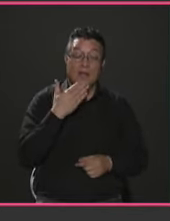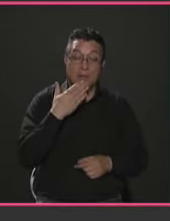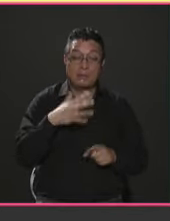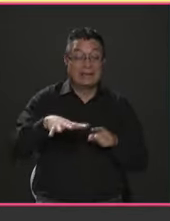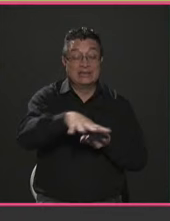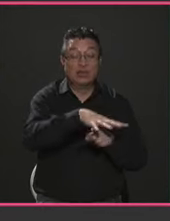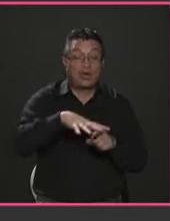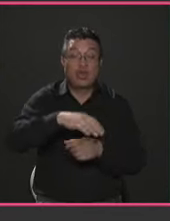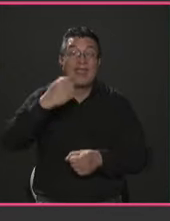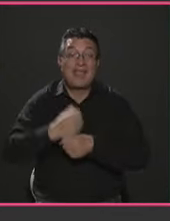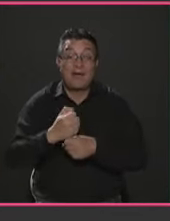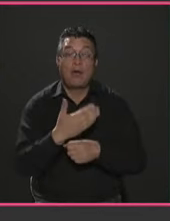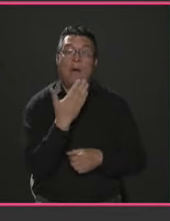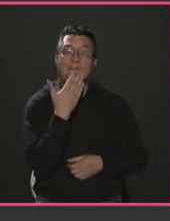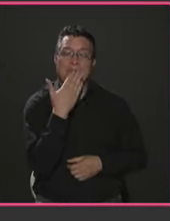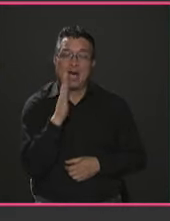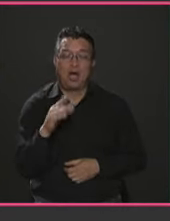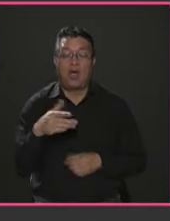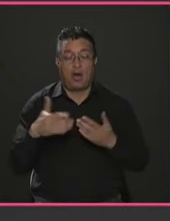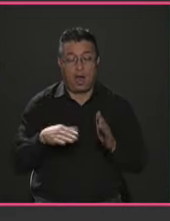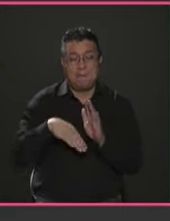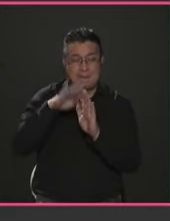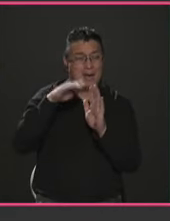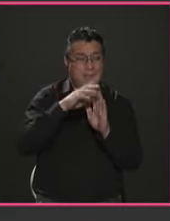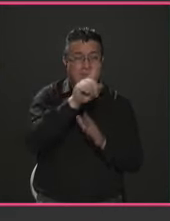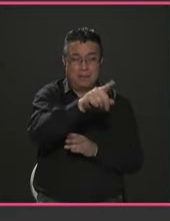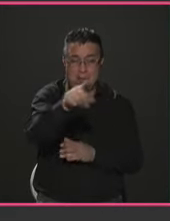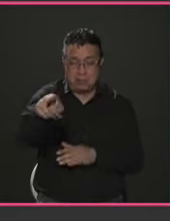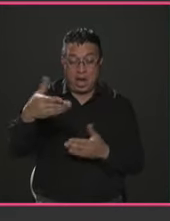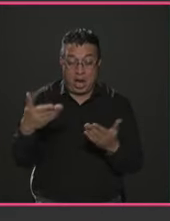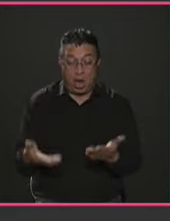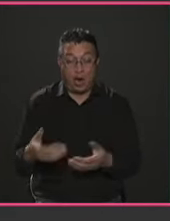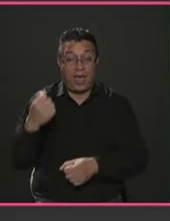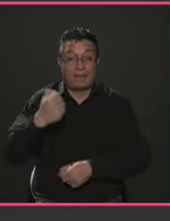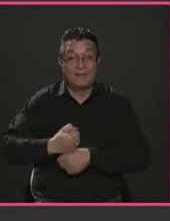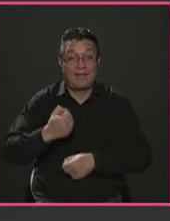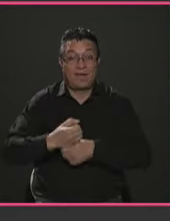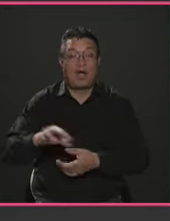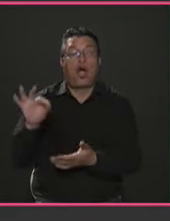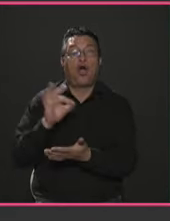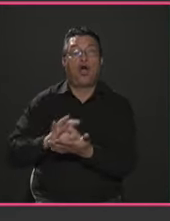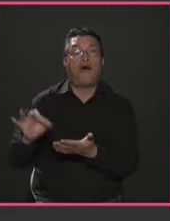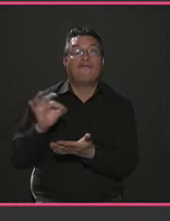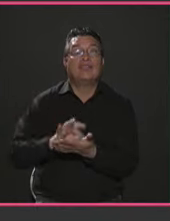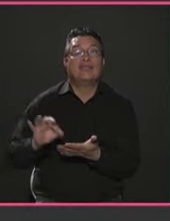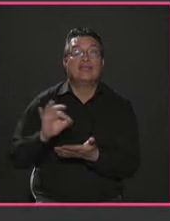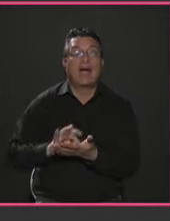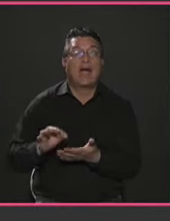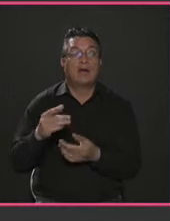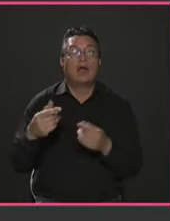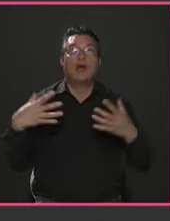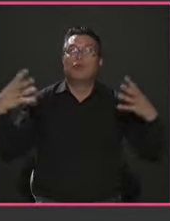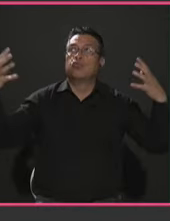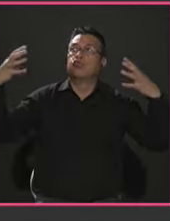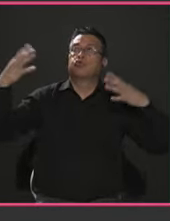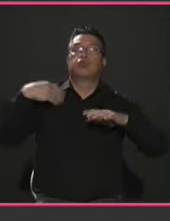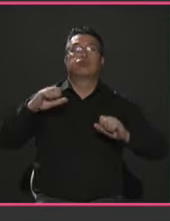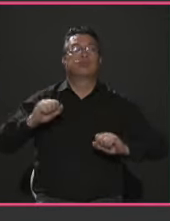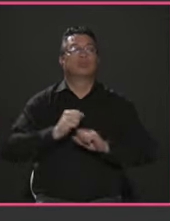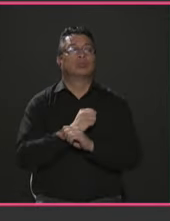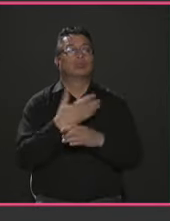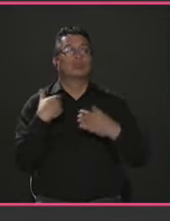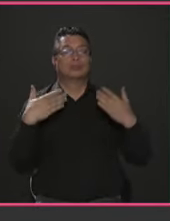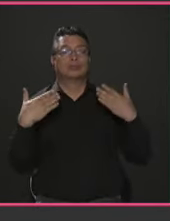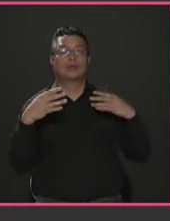las condiciones de trabajo la mayoría de las personas el día de hoy que trabajan en en oficinas con aire acondicionado son bastante